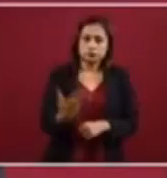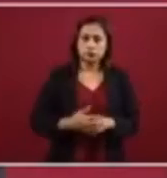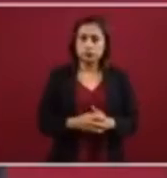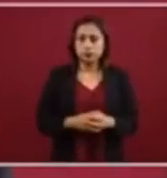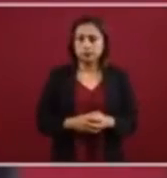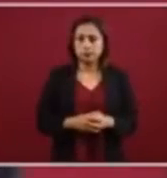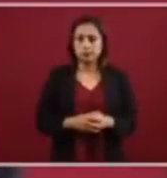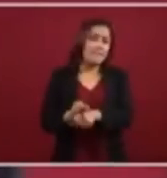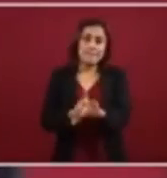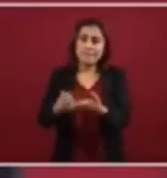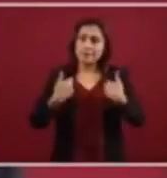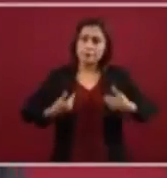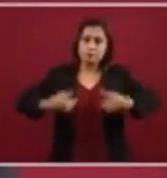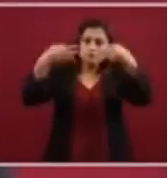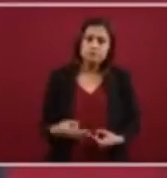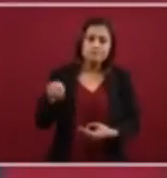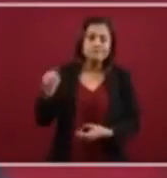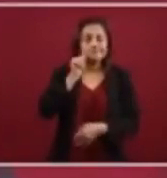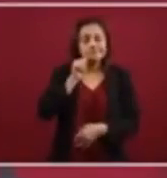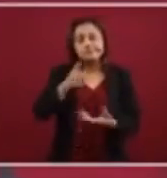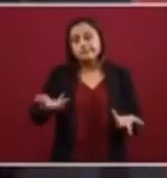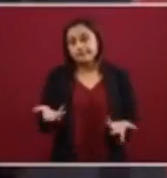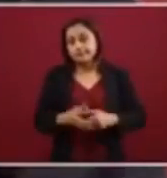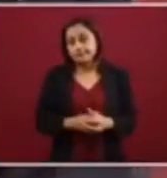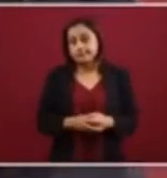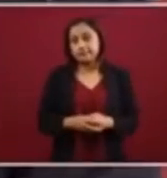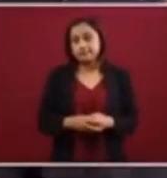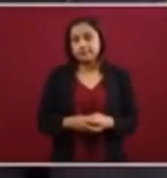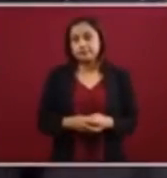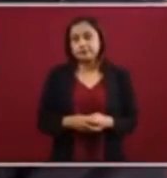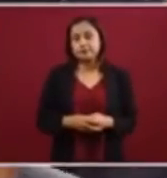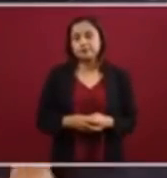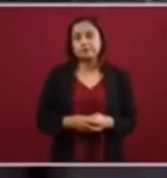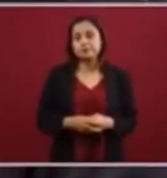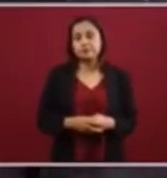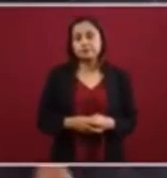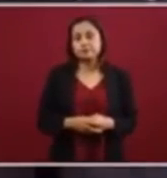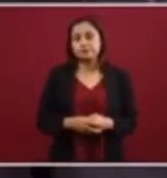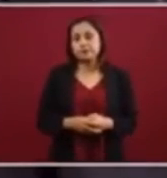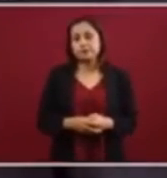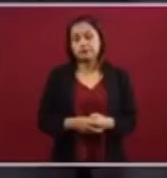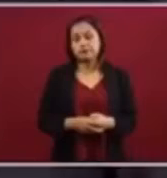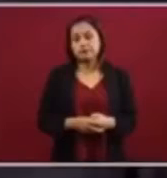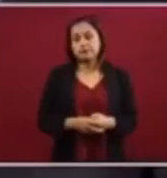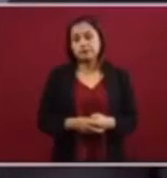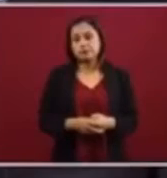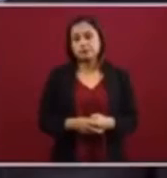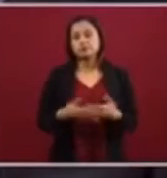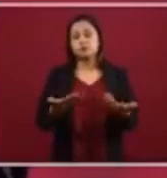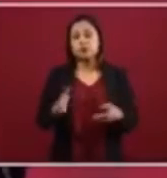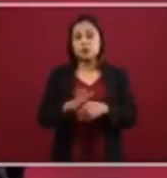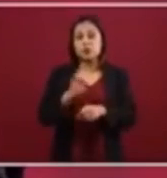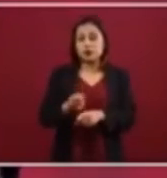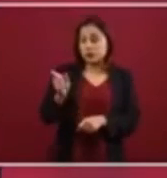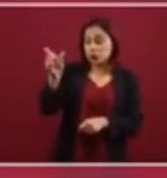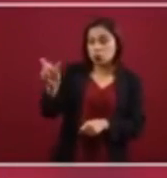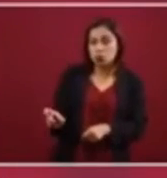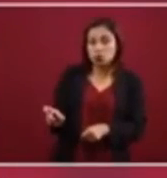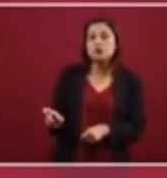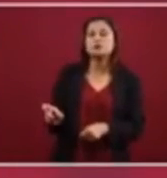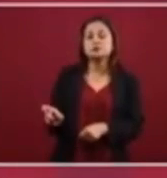creo que es de justicia. Esto abre la posibilidad de que la Comisión de Derechos Humanos deje de